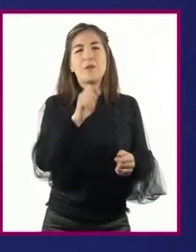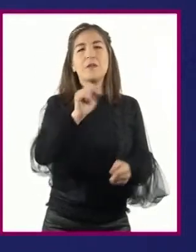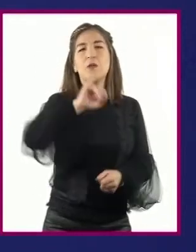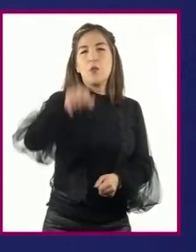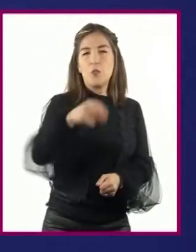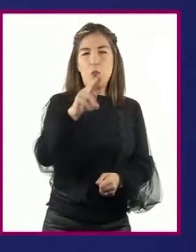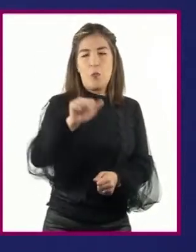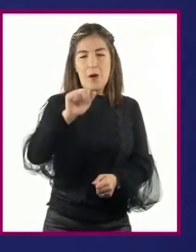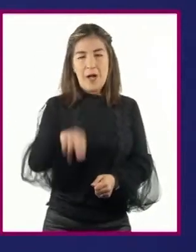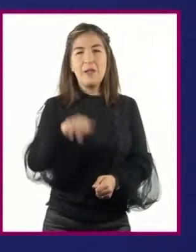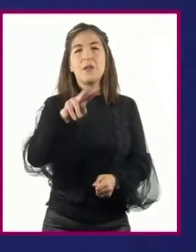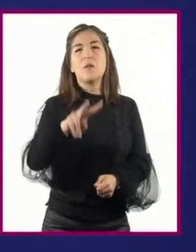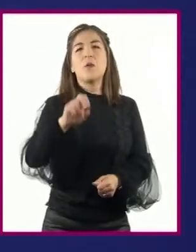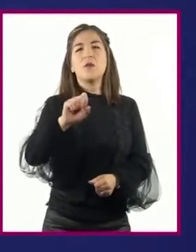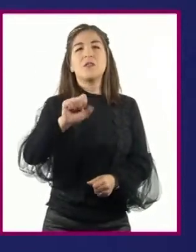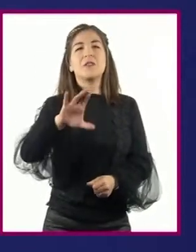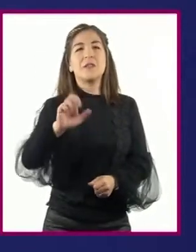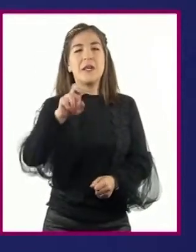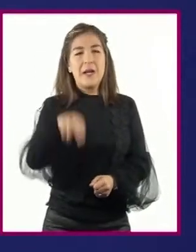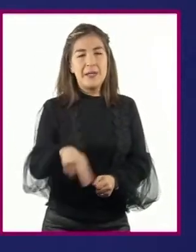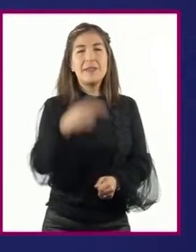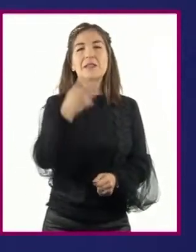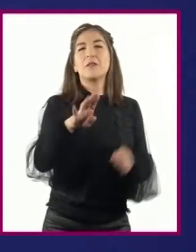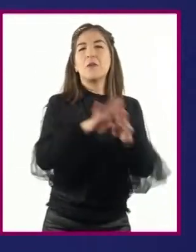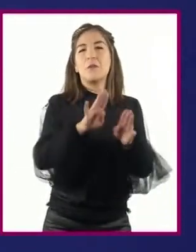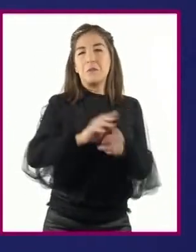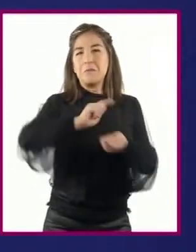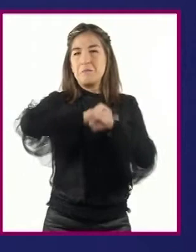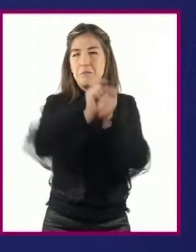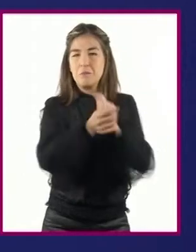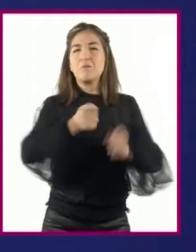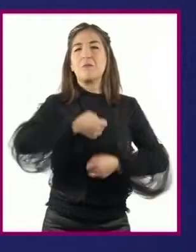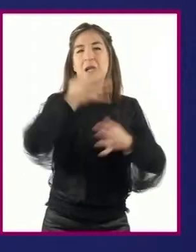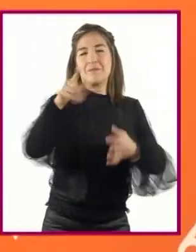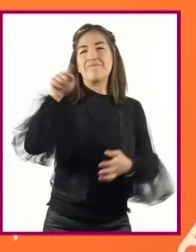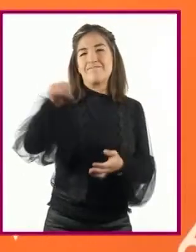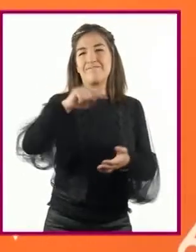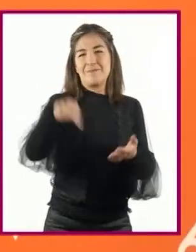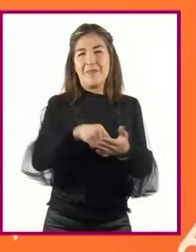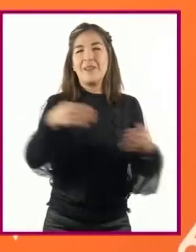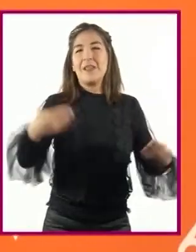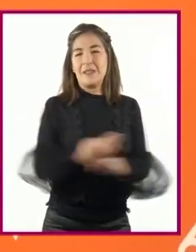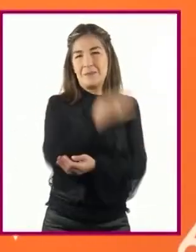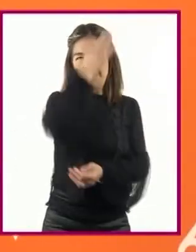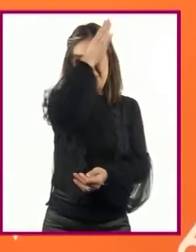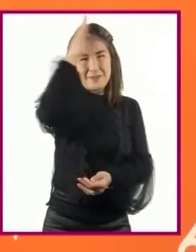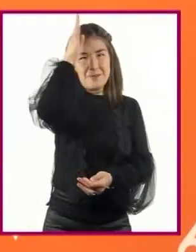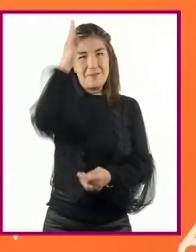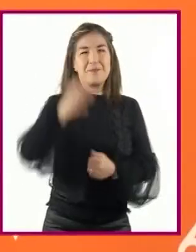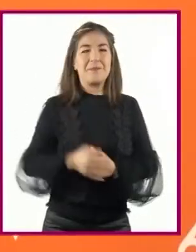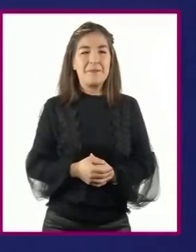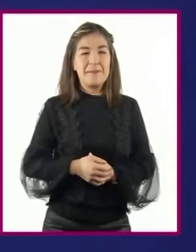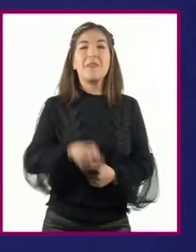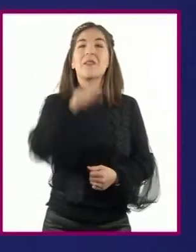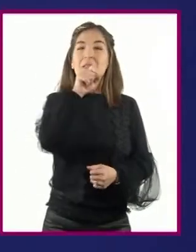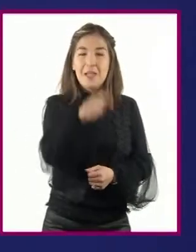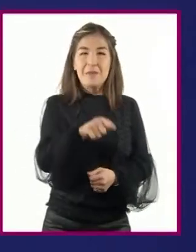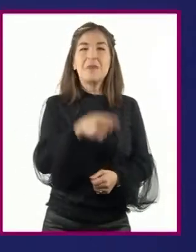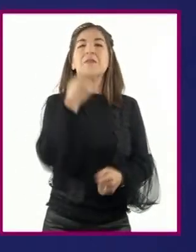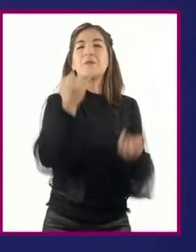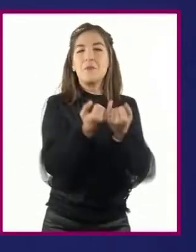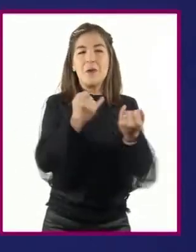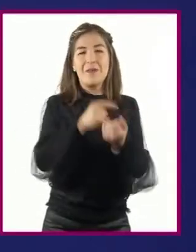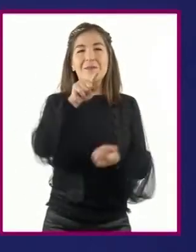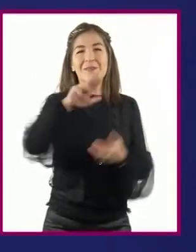Juan Boscán, quien fue un poeta y traductor nacido en Barcelona. Además, si bien